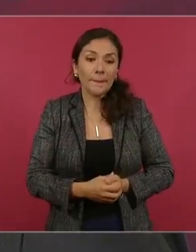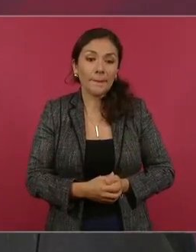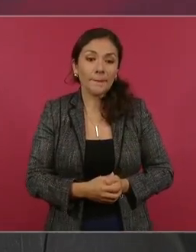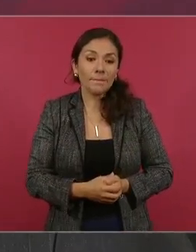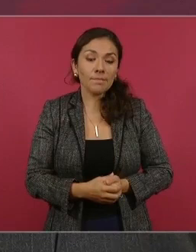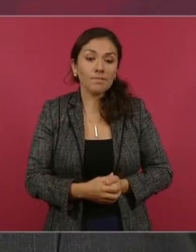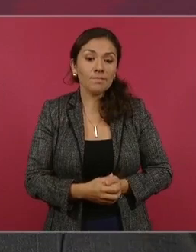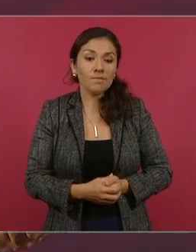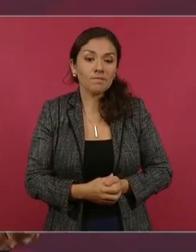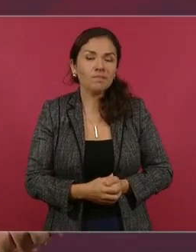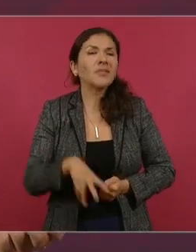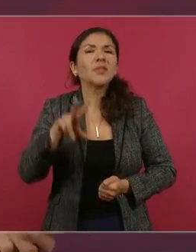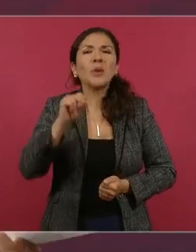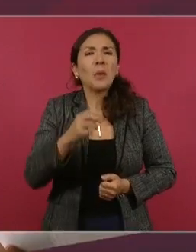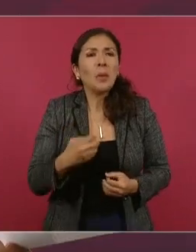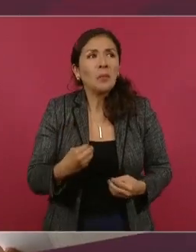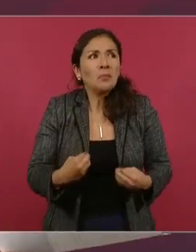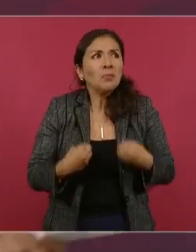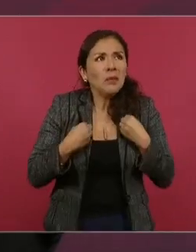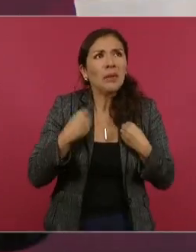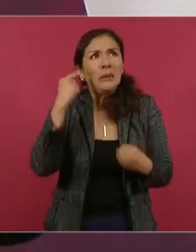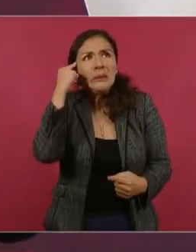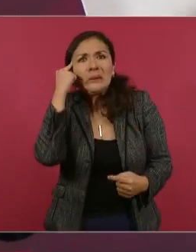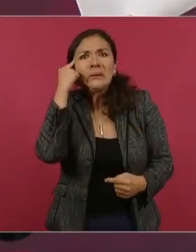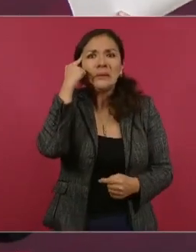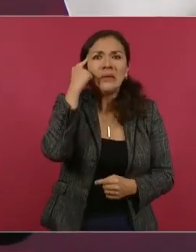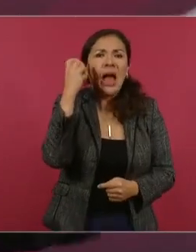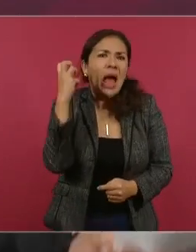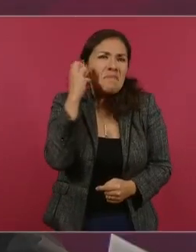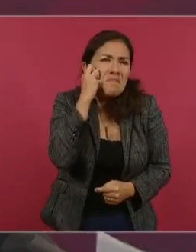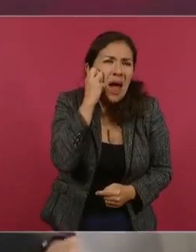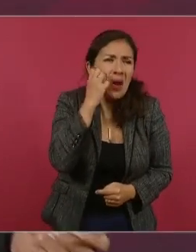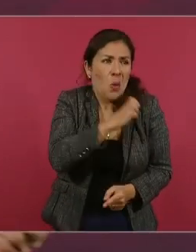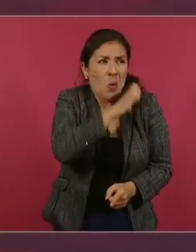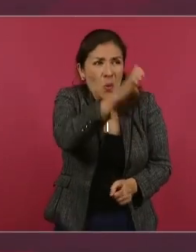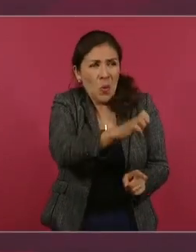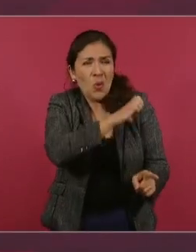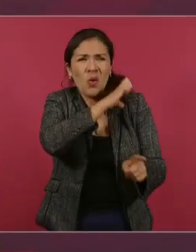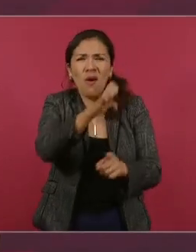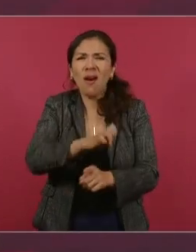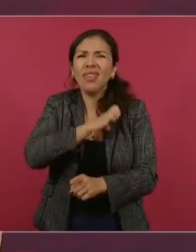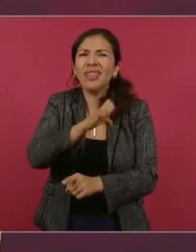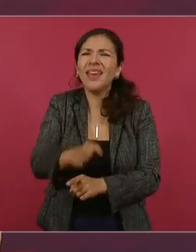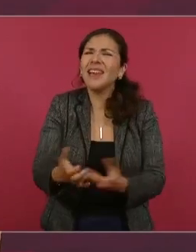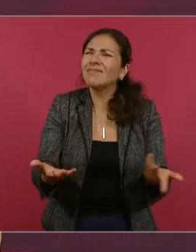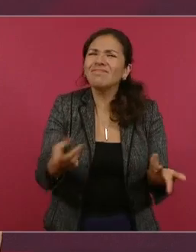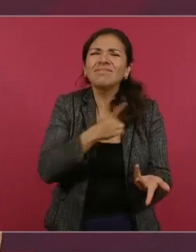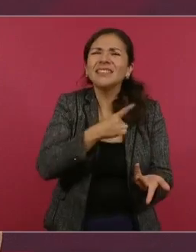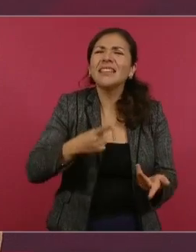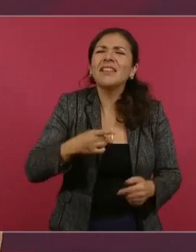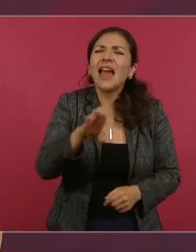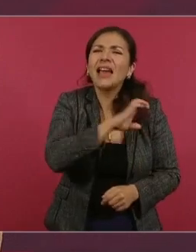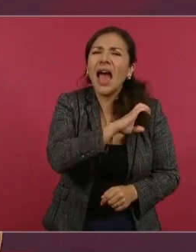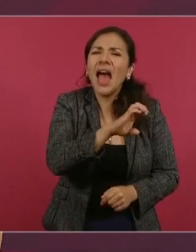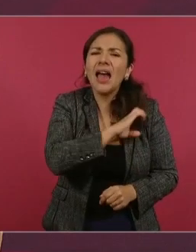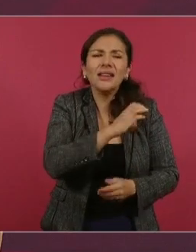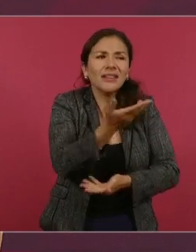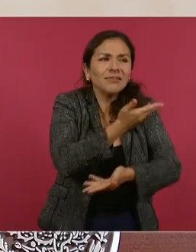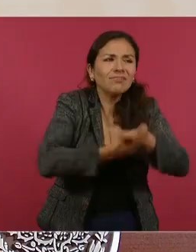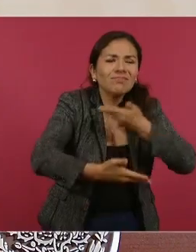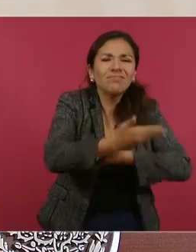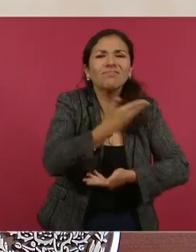Y no amargarnos, y mucho menos odiar. Hay que querernos,